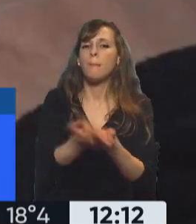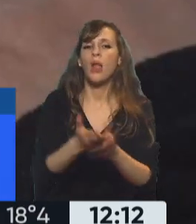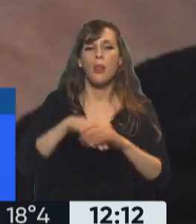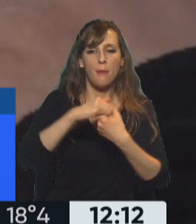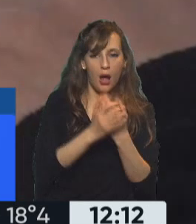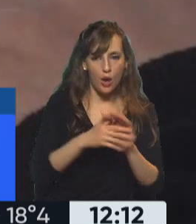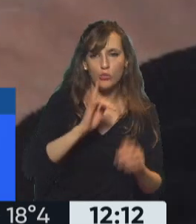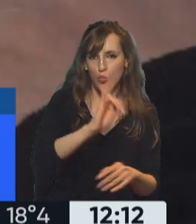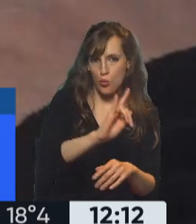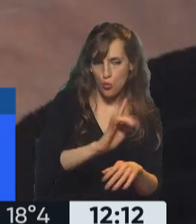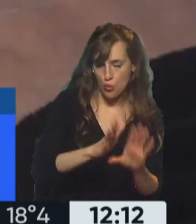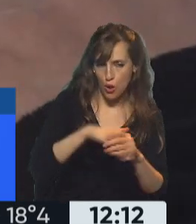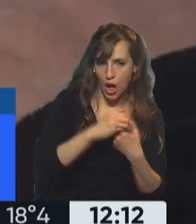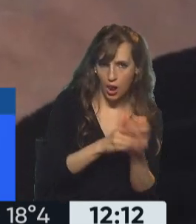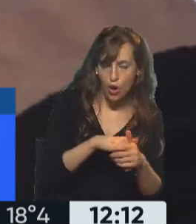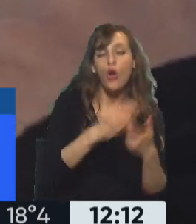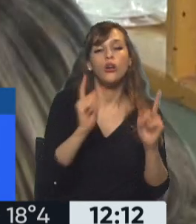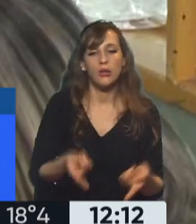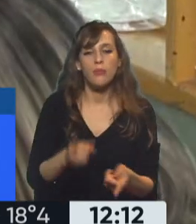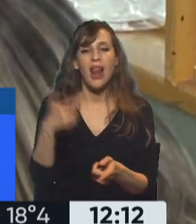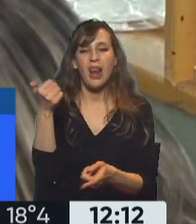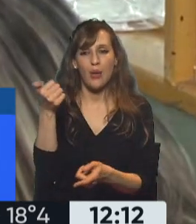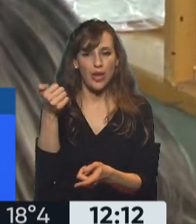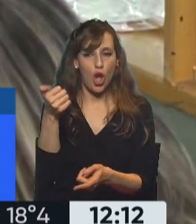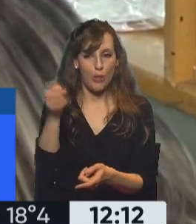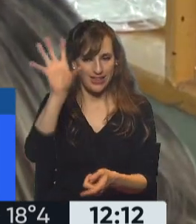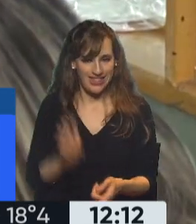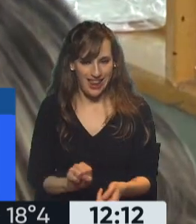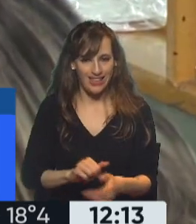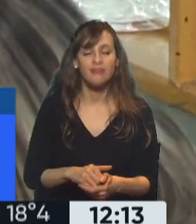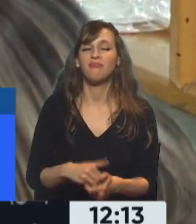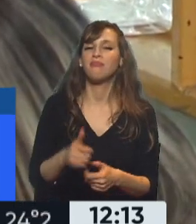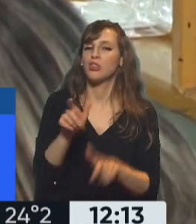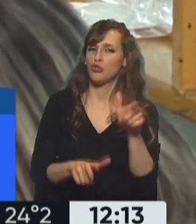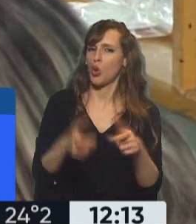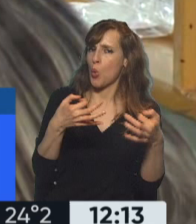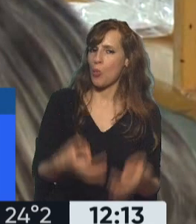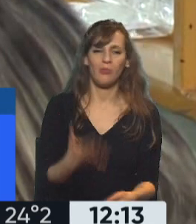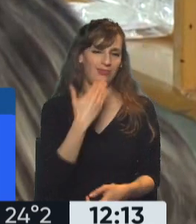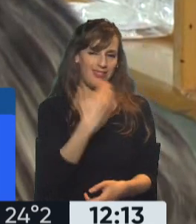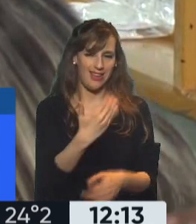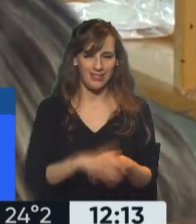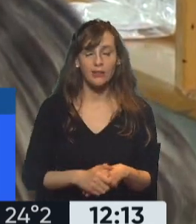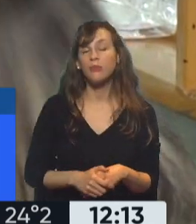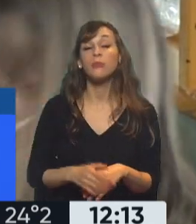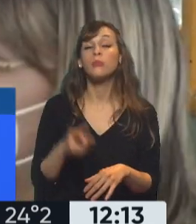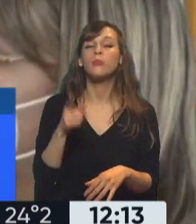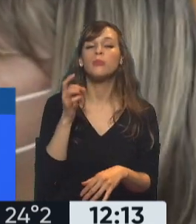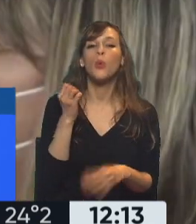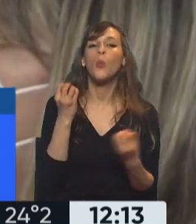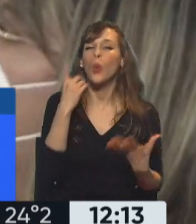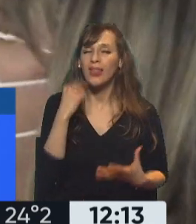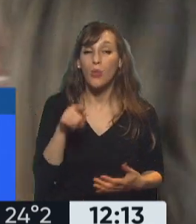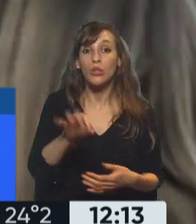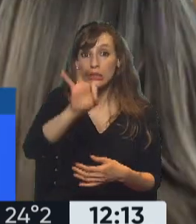lapicera. Así que, bueno, sí, la gente está cumpliendo con las normas. Muchísimas gracias, Díaz. Cuéntenos, ¿tiene elegido el candidato? No nos diga quién es,